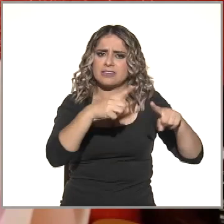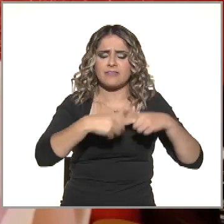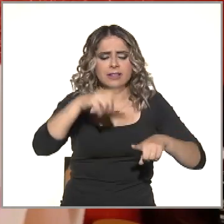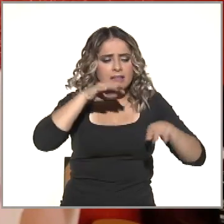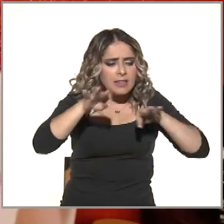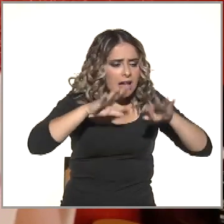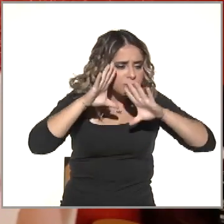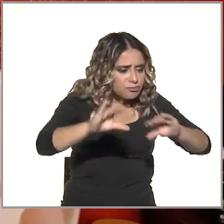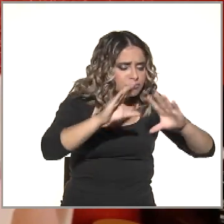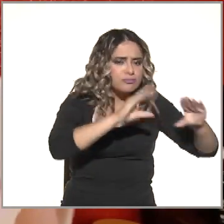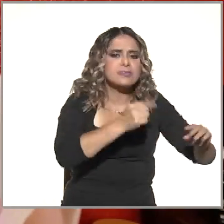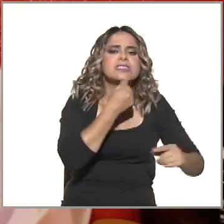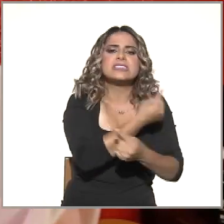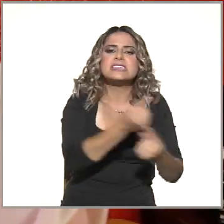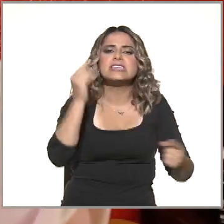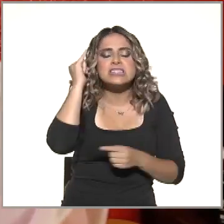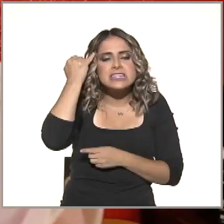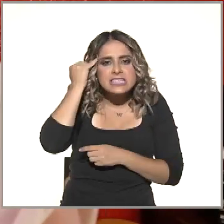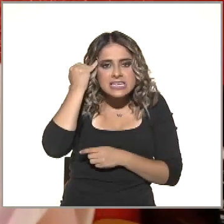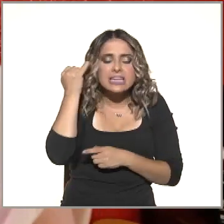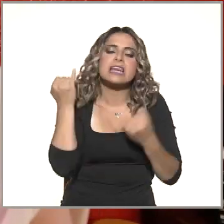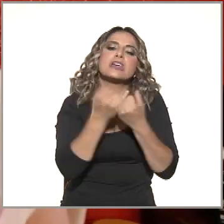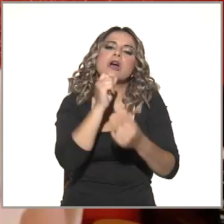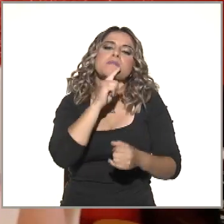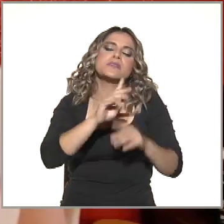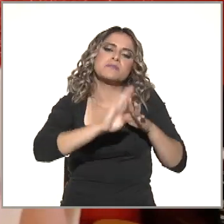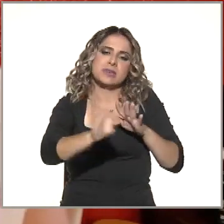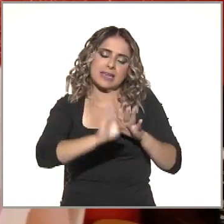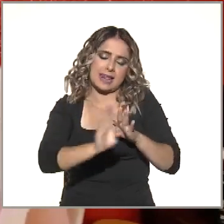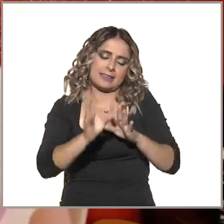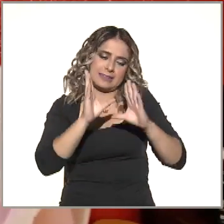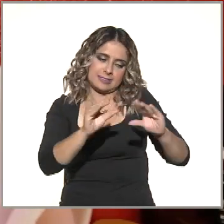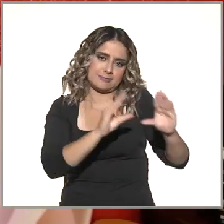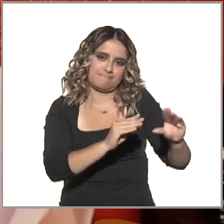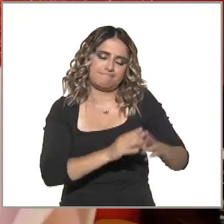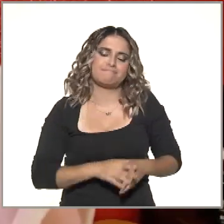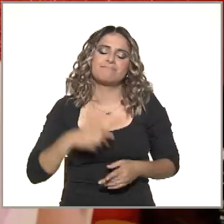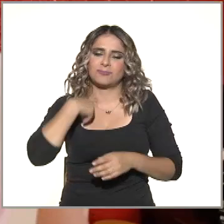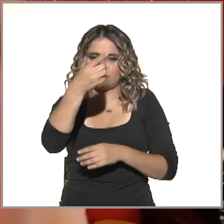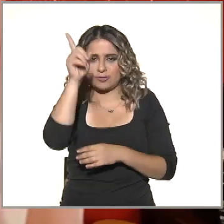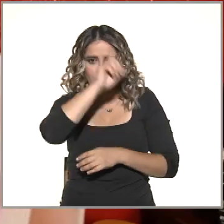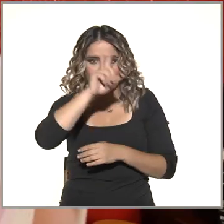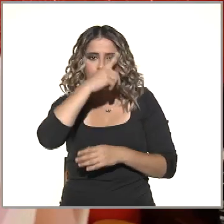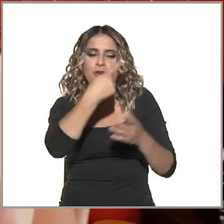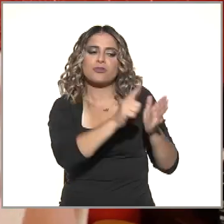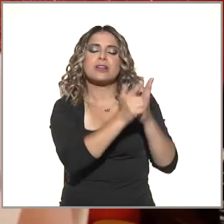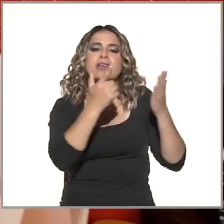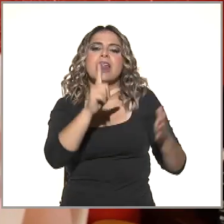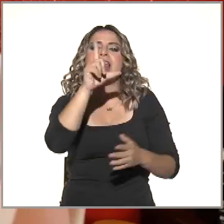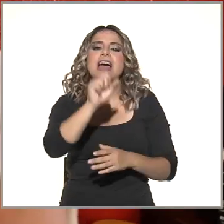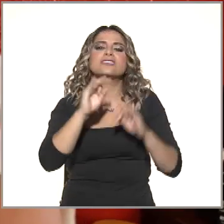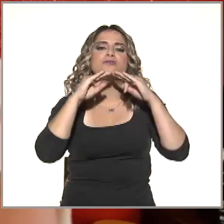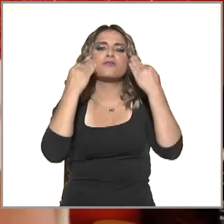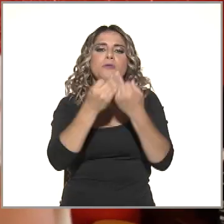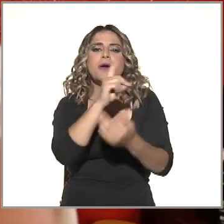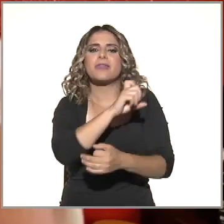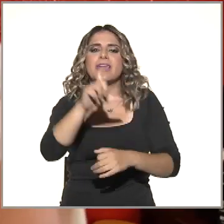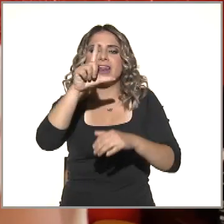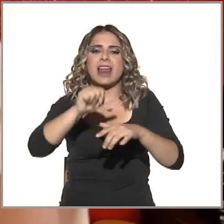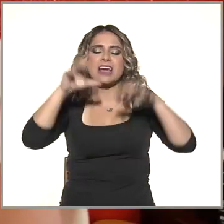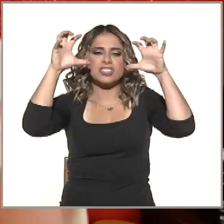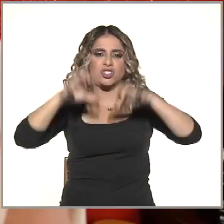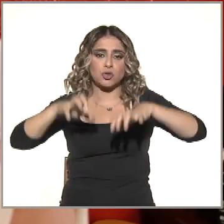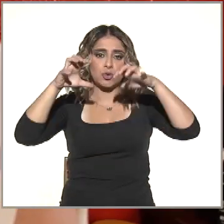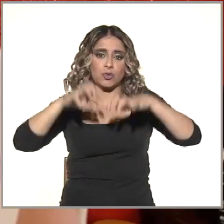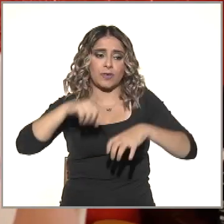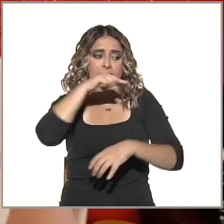niños y niñas indígenas y también para muchos migrantes. Yo les recomiendo su libro, Las formas de la lluvia. No, hombre,